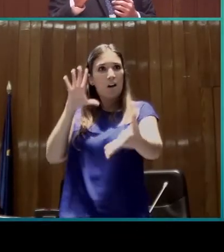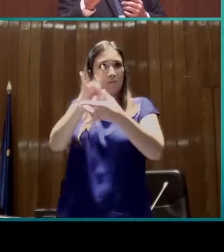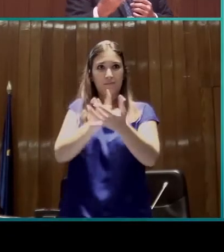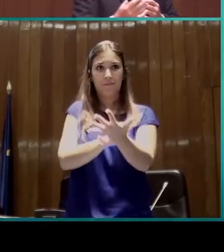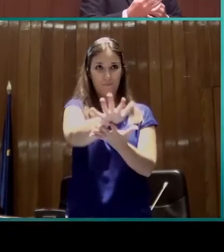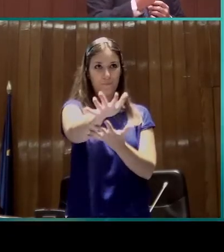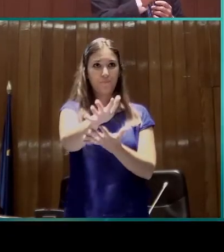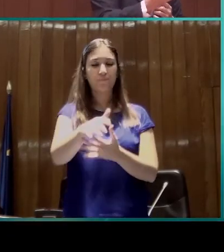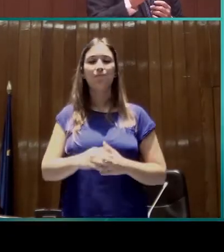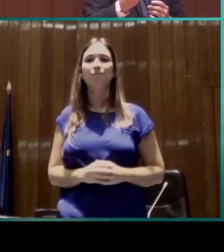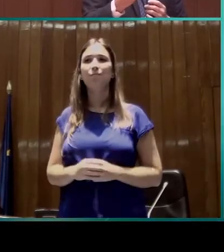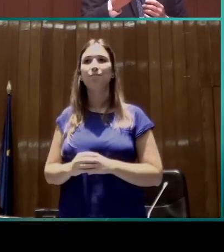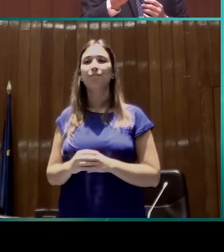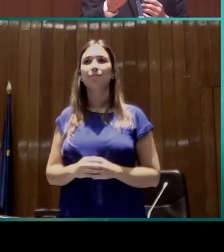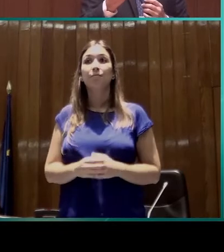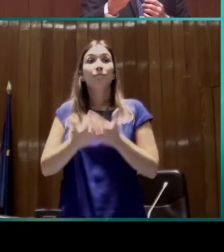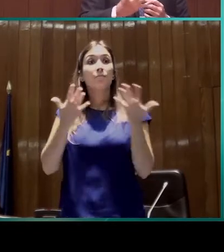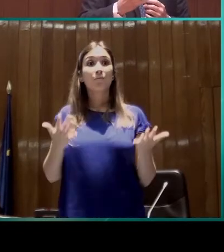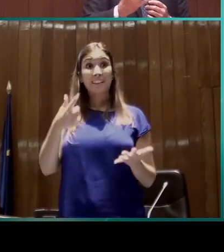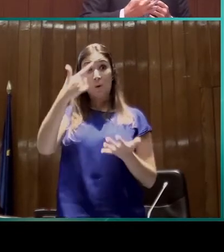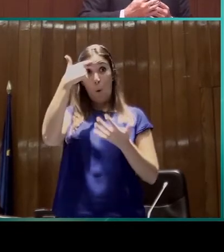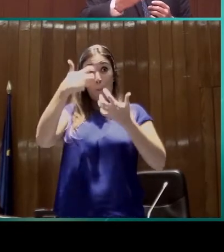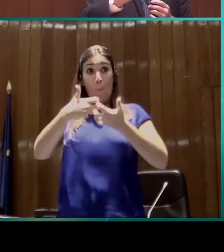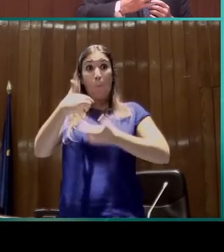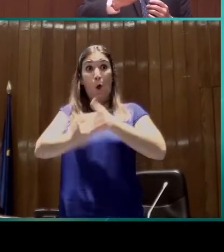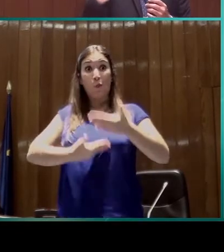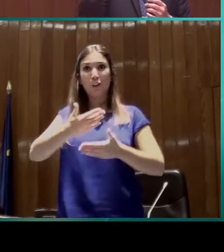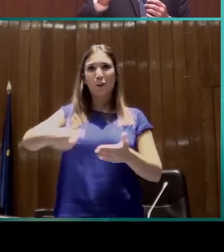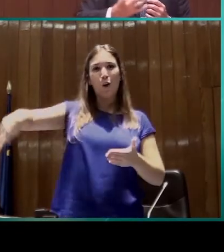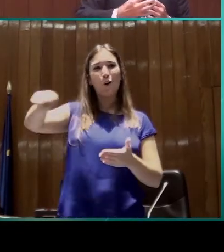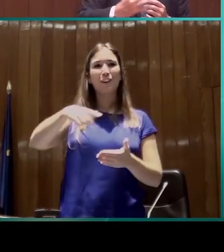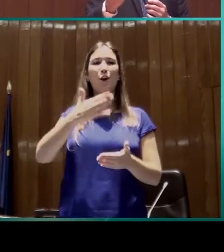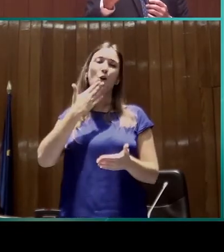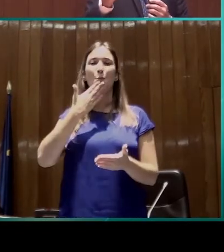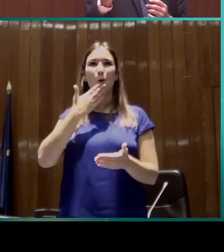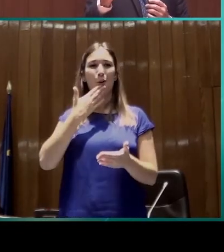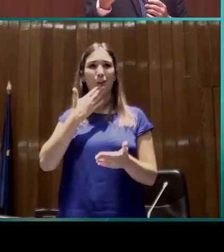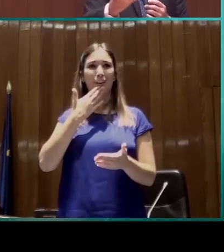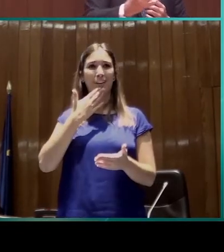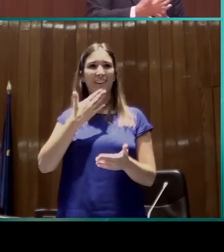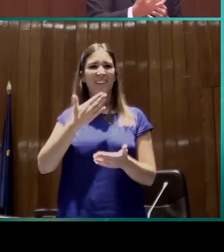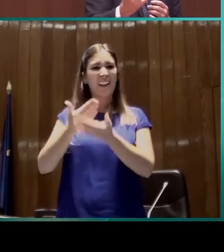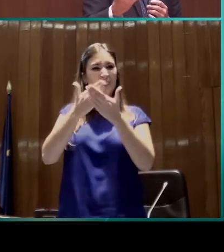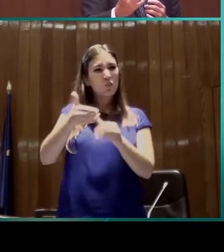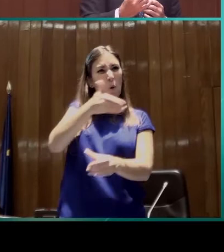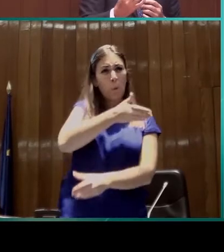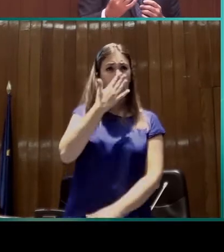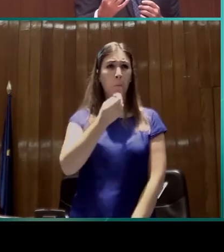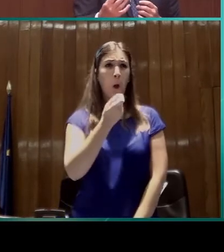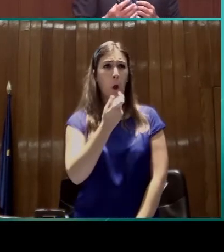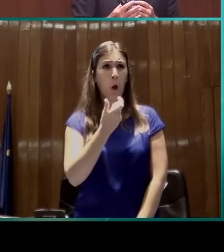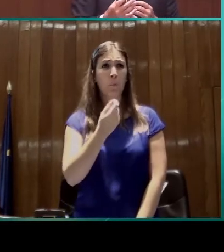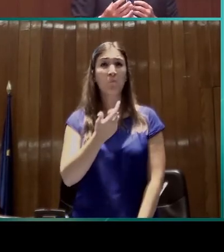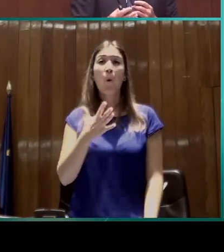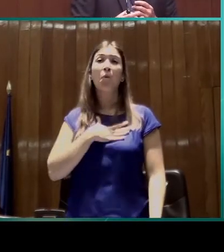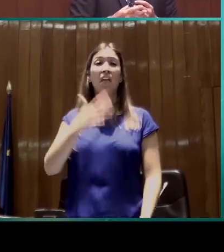procesando. Bueno, pues ese proceso, ese camino, ese viaje, apenas ha sido estudiado. Hay algunos estudios en la lengua